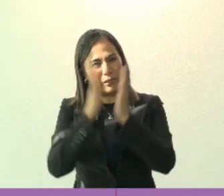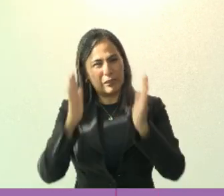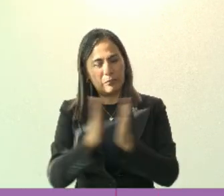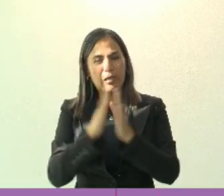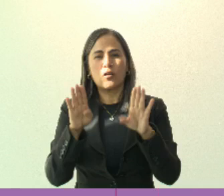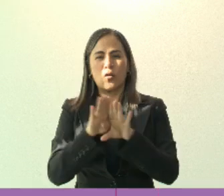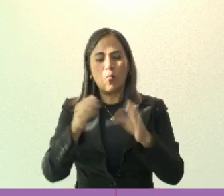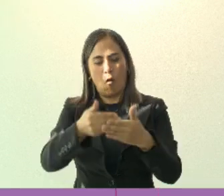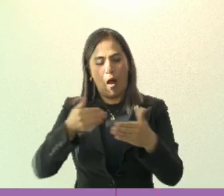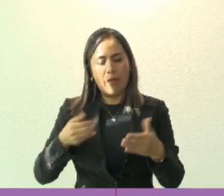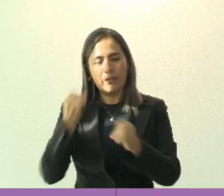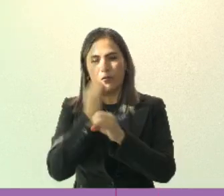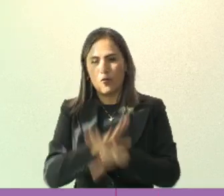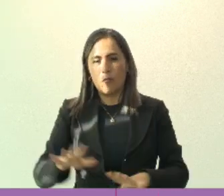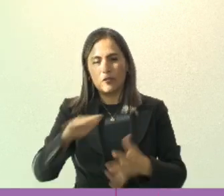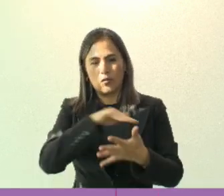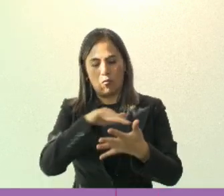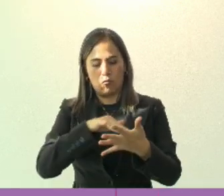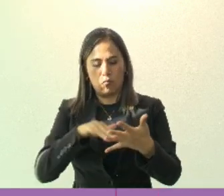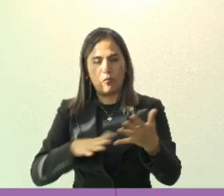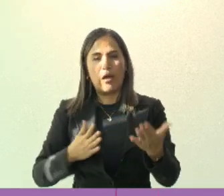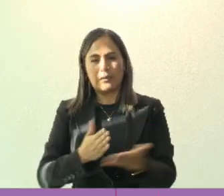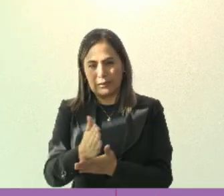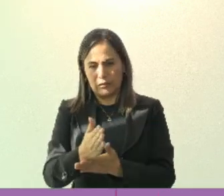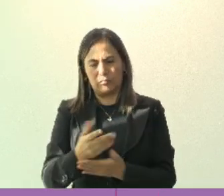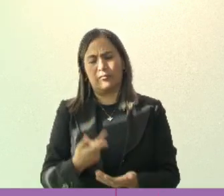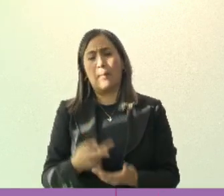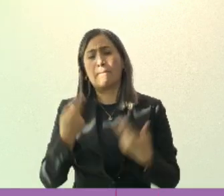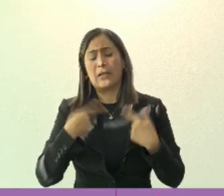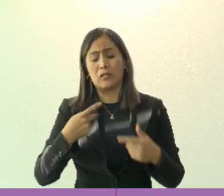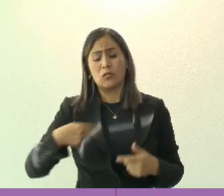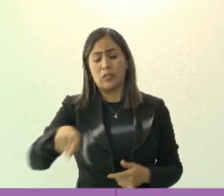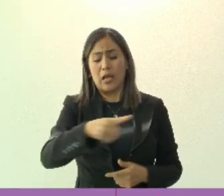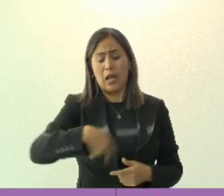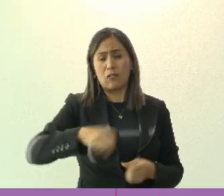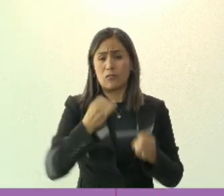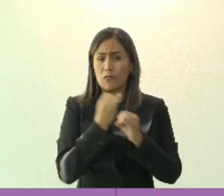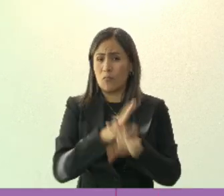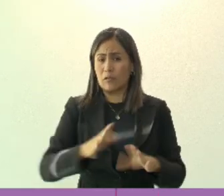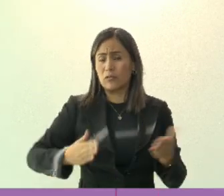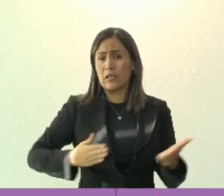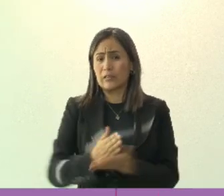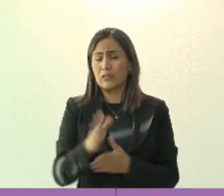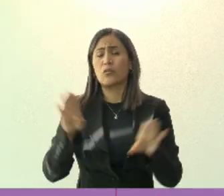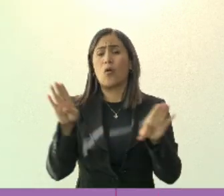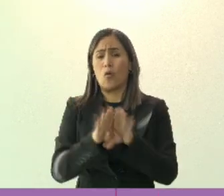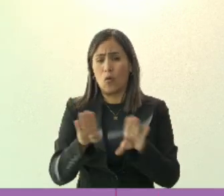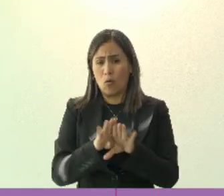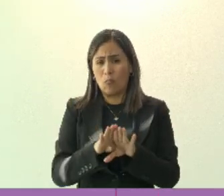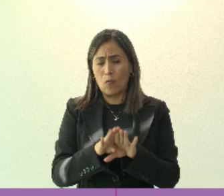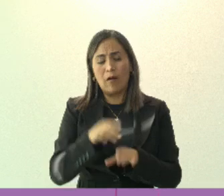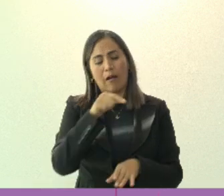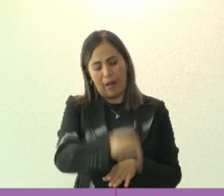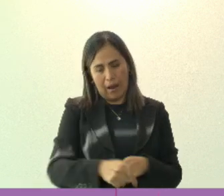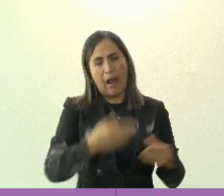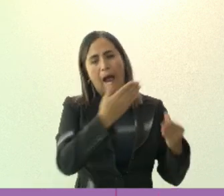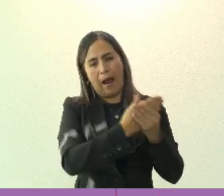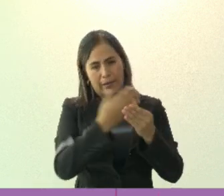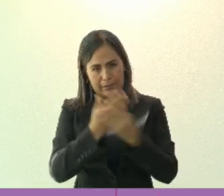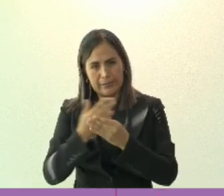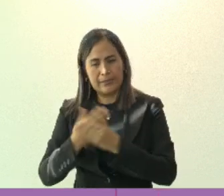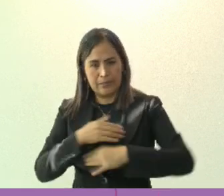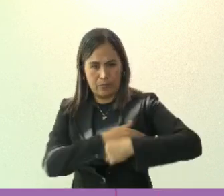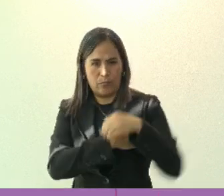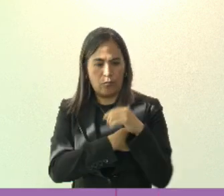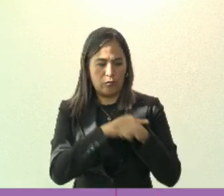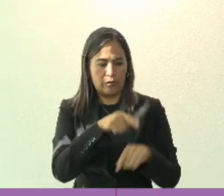a la información. ¿Y cómo obtienen las personas el acceso a la información? A través de los archivos públicos. Y si en los